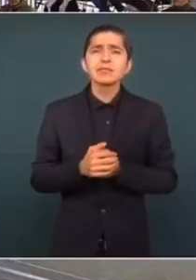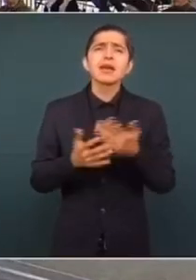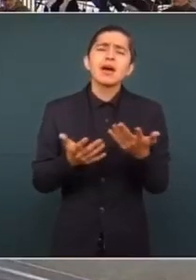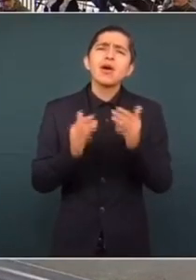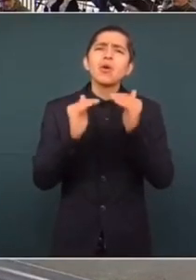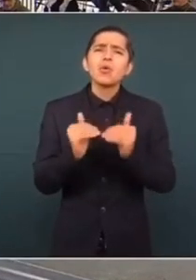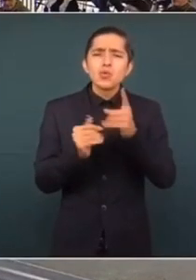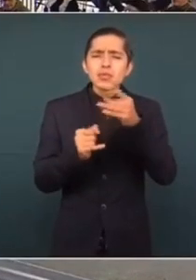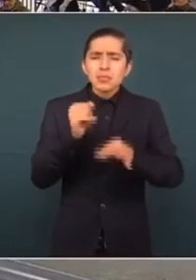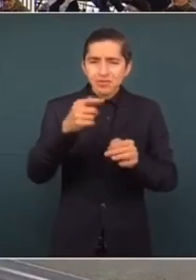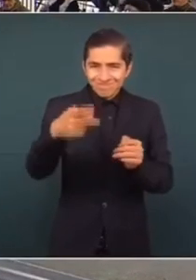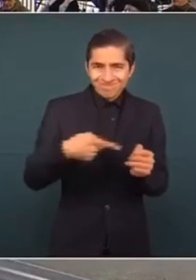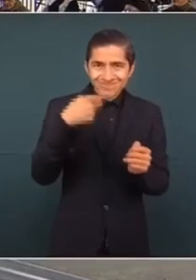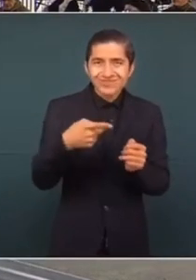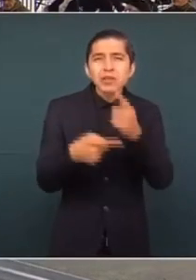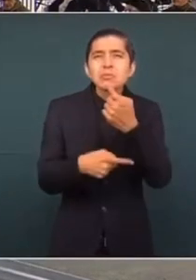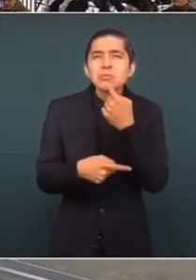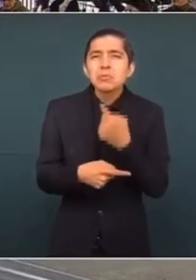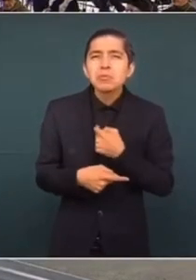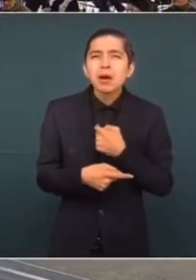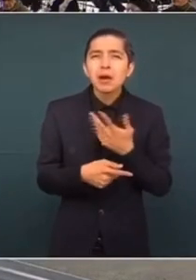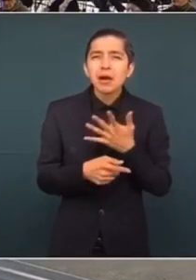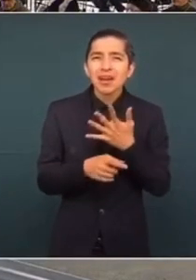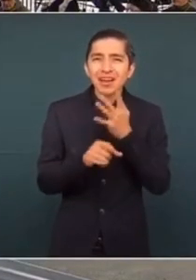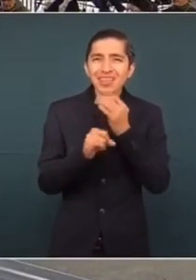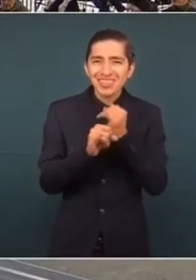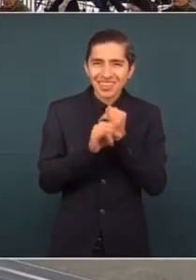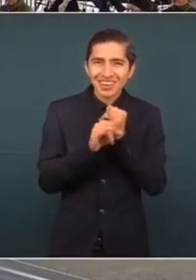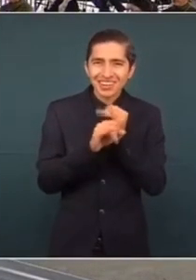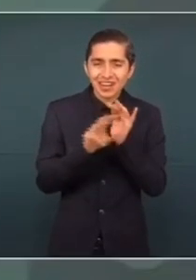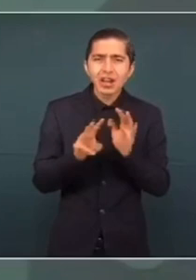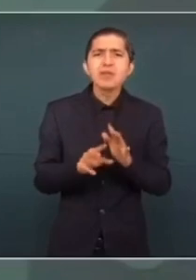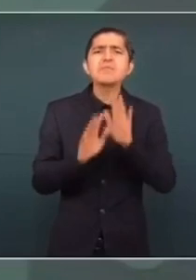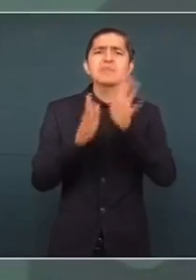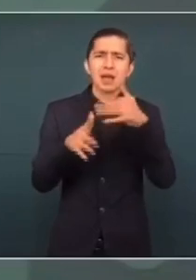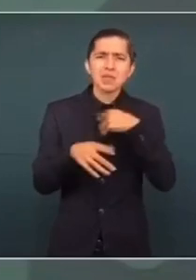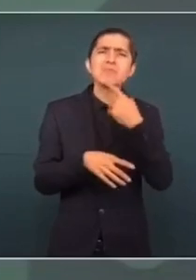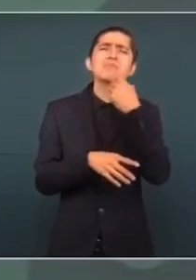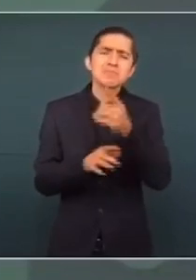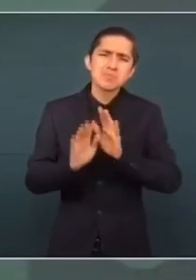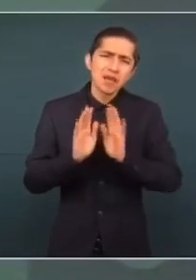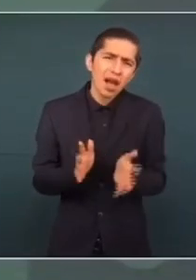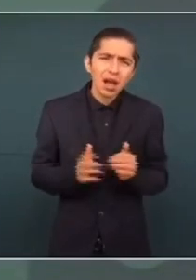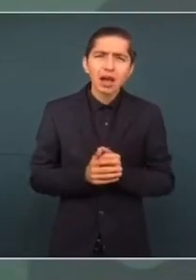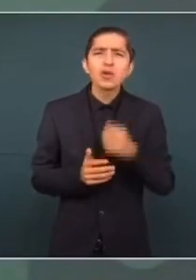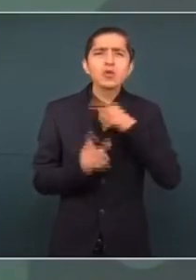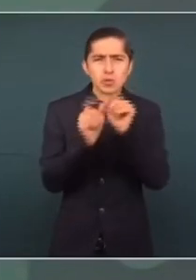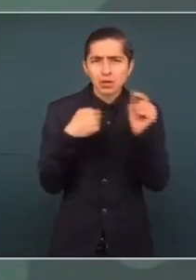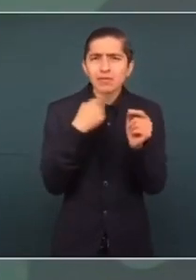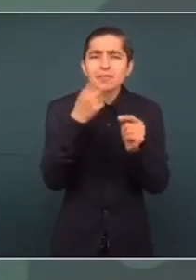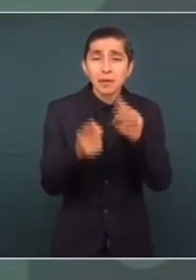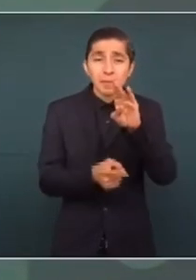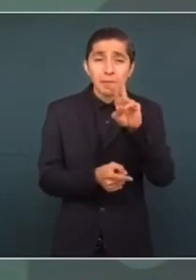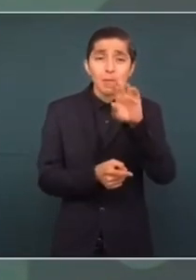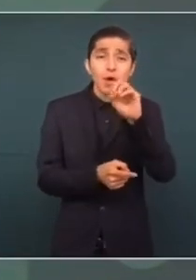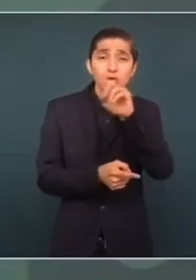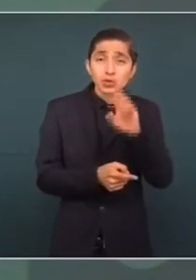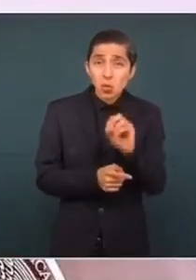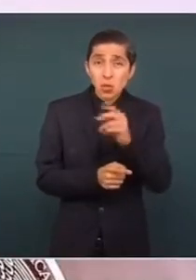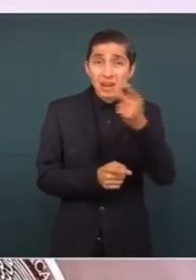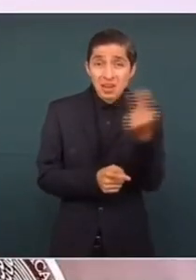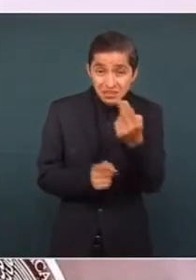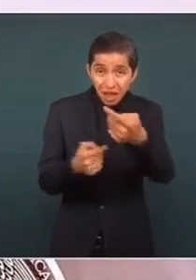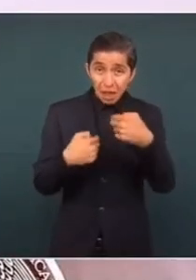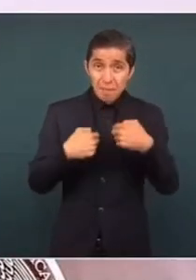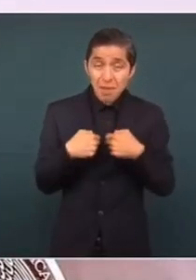Y con respecto al último, me decías de la plataforma, ya fijé mi postura, pero nomás te diría, ¿tú crees que Broso me necesita a